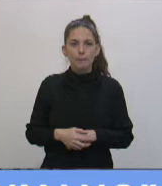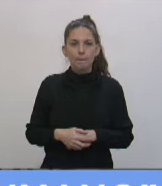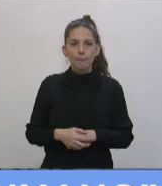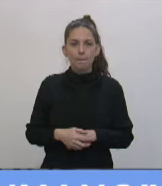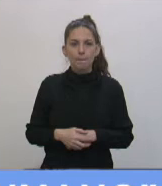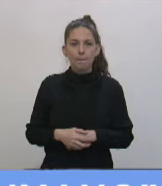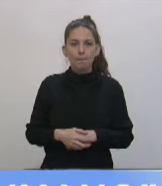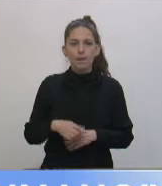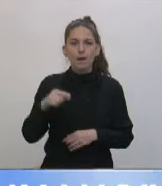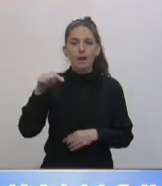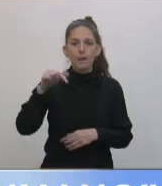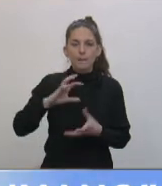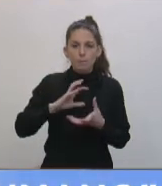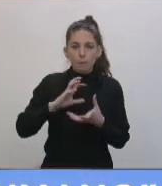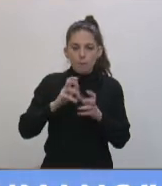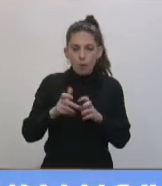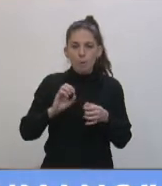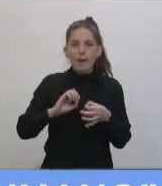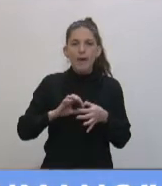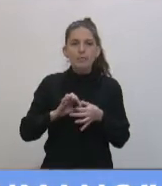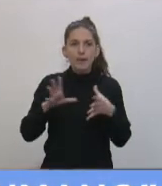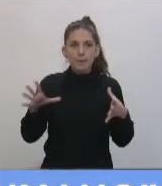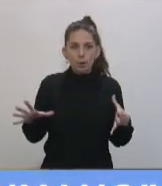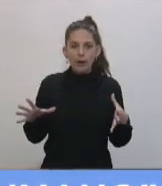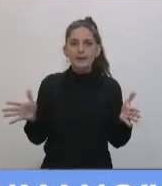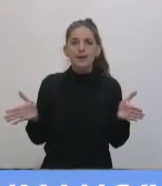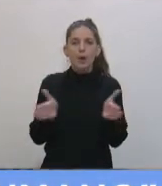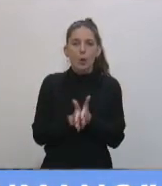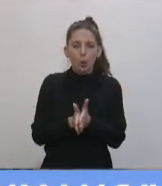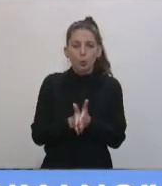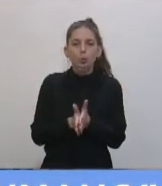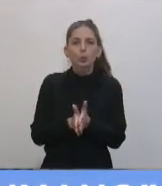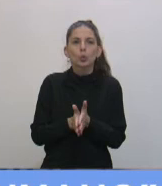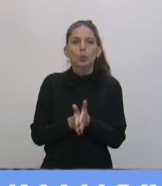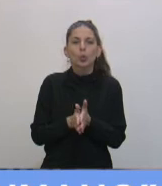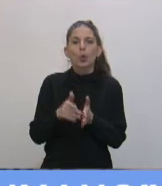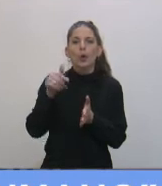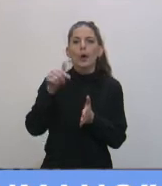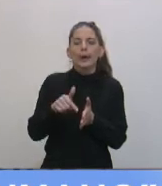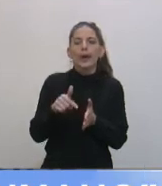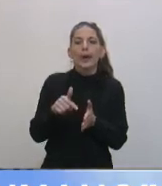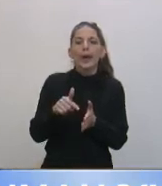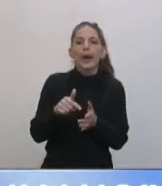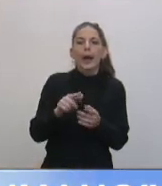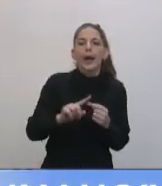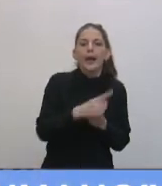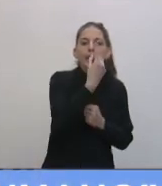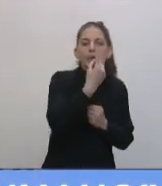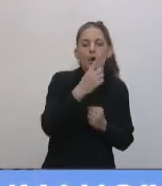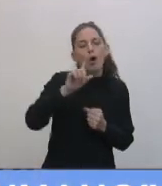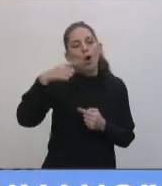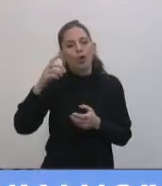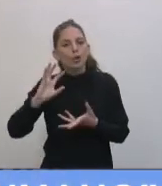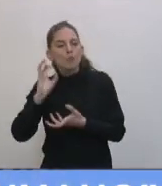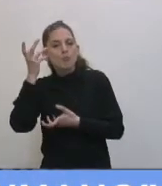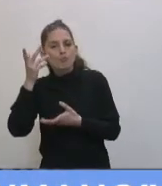dice ser democrático, que dice mundo, que cultiva el individualismo, y otro modelo al que